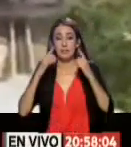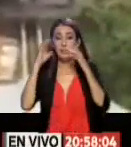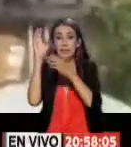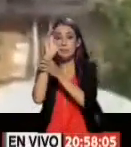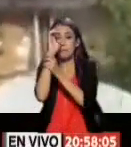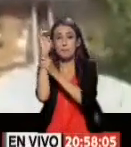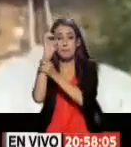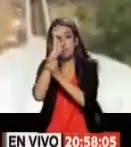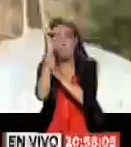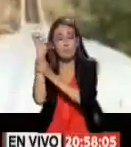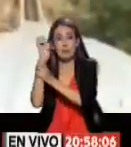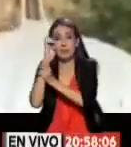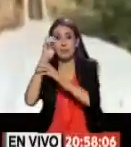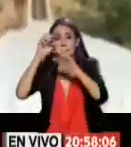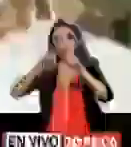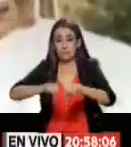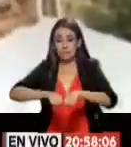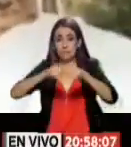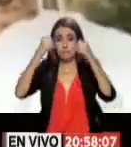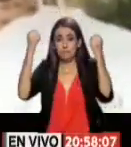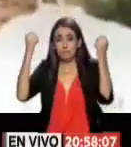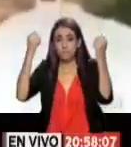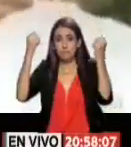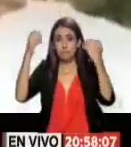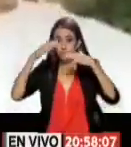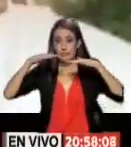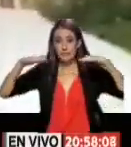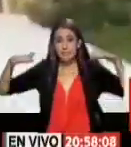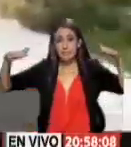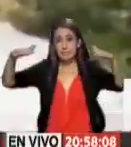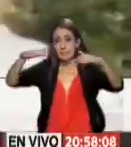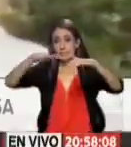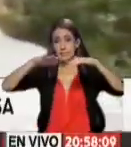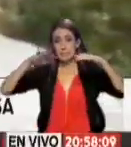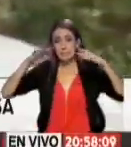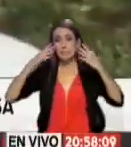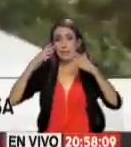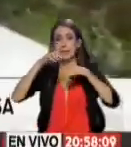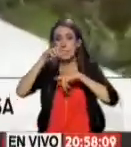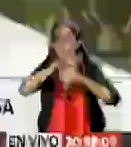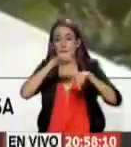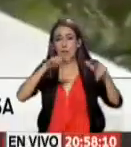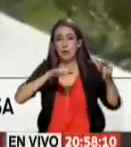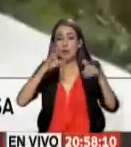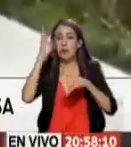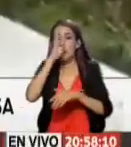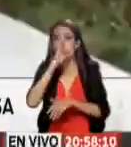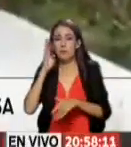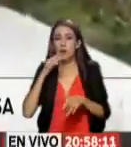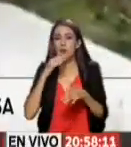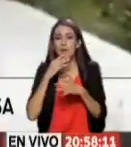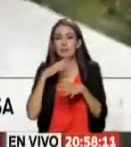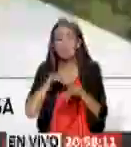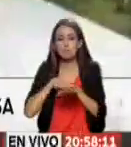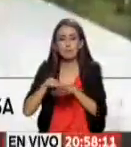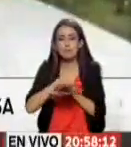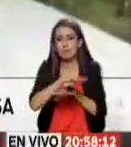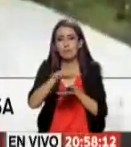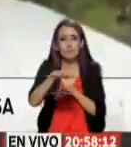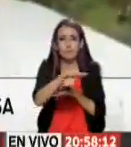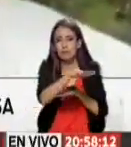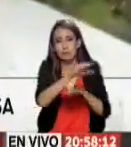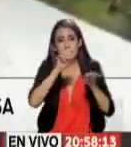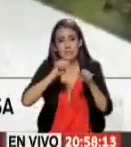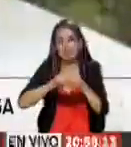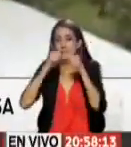Emergencia en Brasil tras la rotura de un dique minero en el estado de Minas Gerais. El río de lodo y escombros destruyó diversas casas próximas a